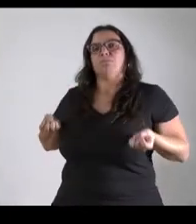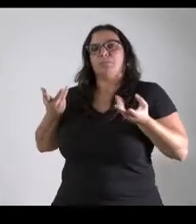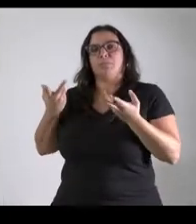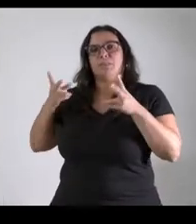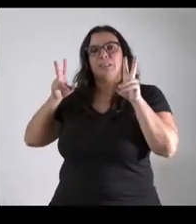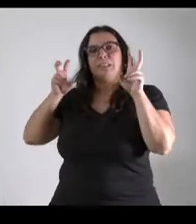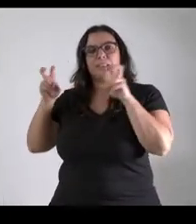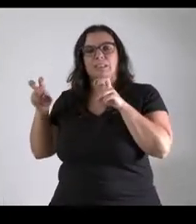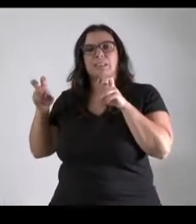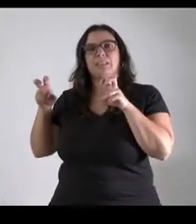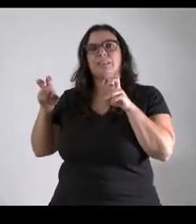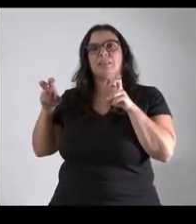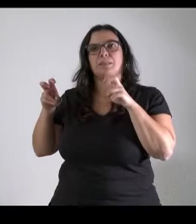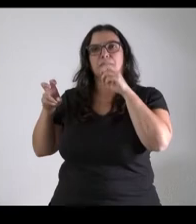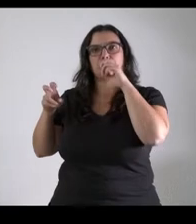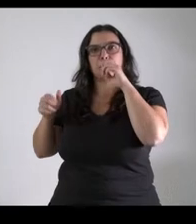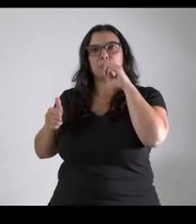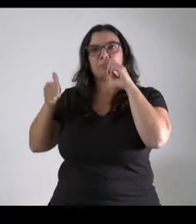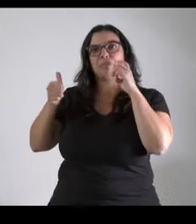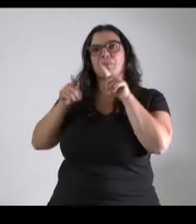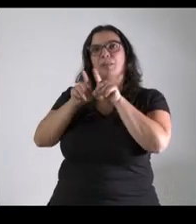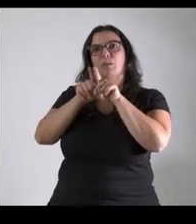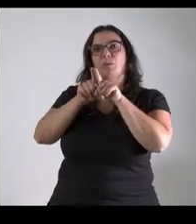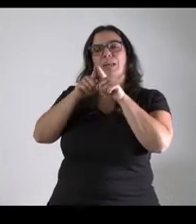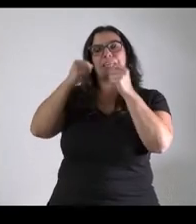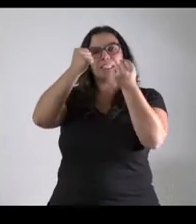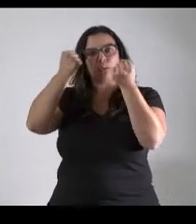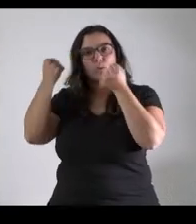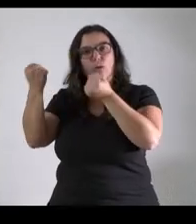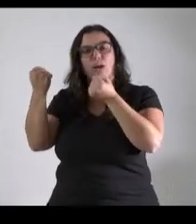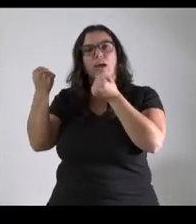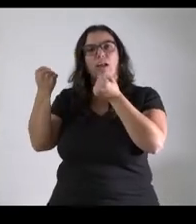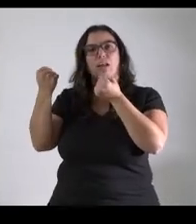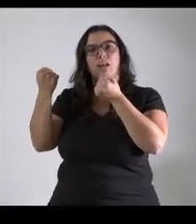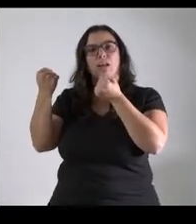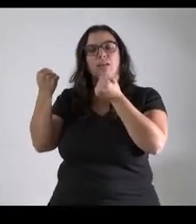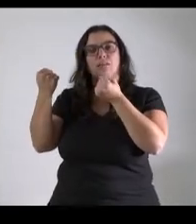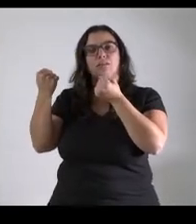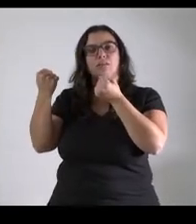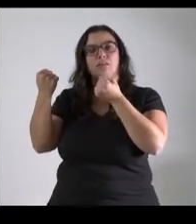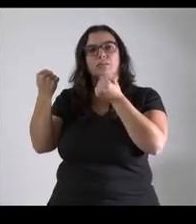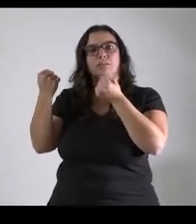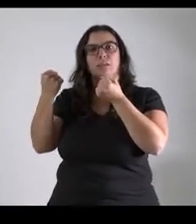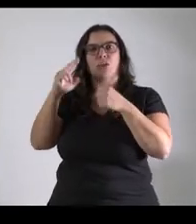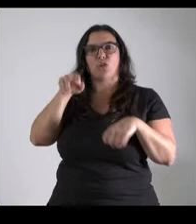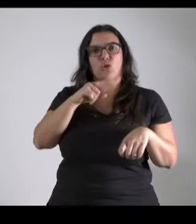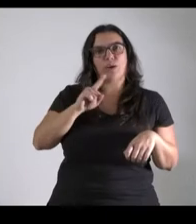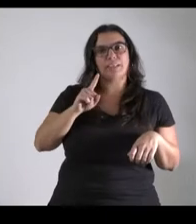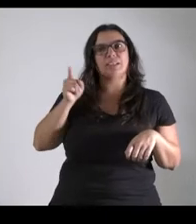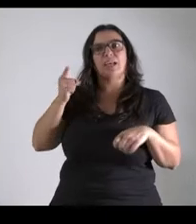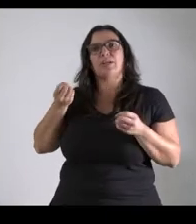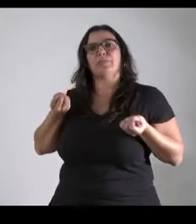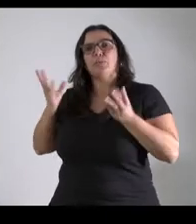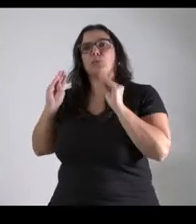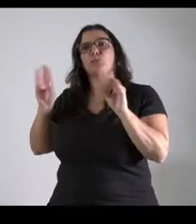son de lo institucional del gobierno como tal y van más a cuestiones que son más de del